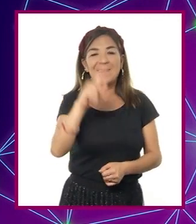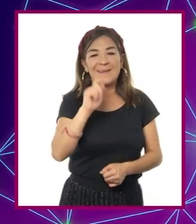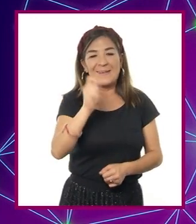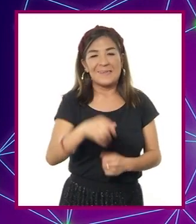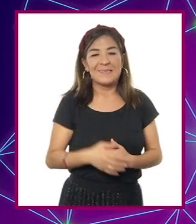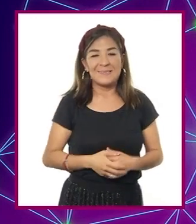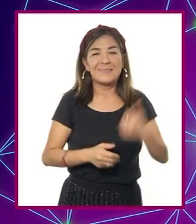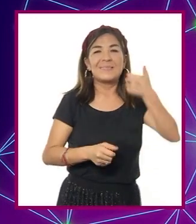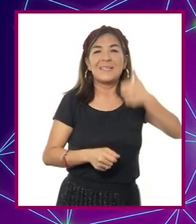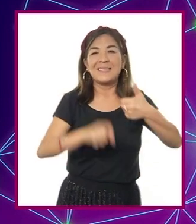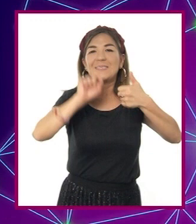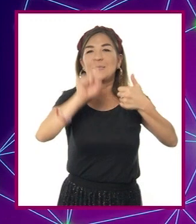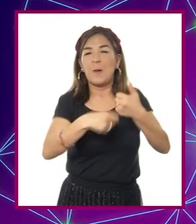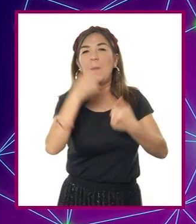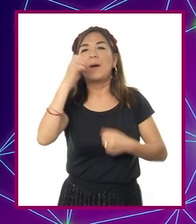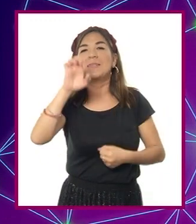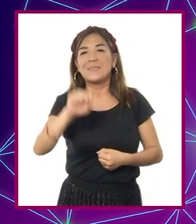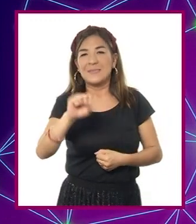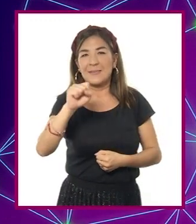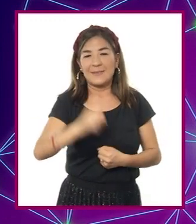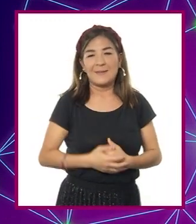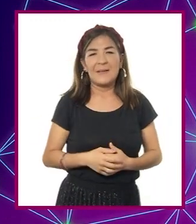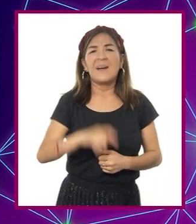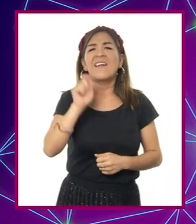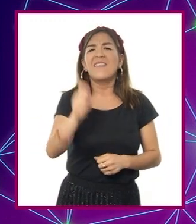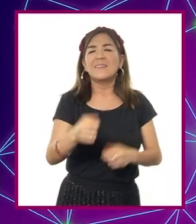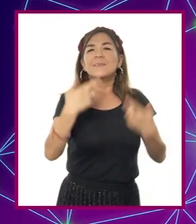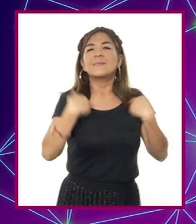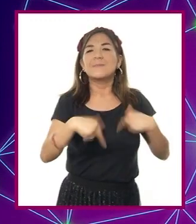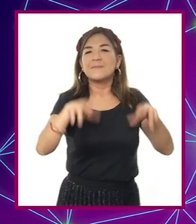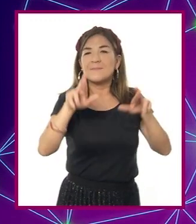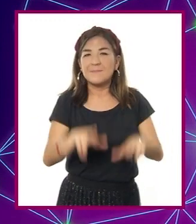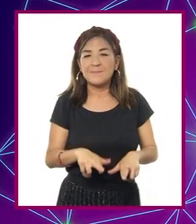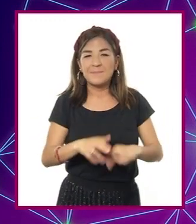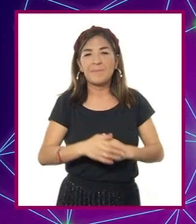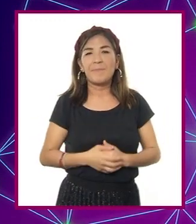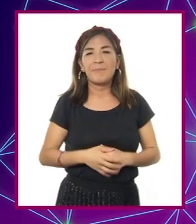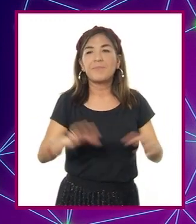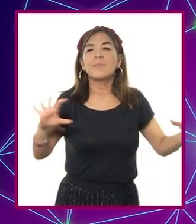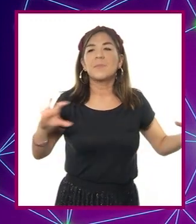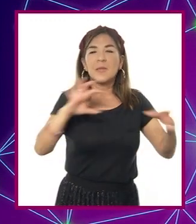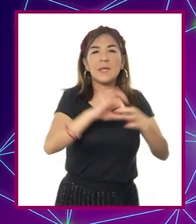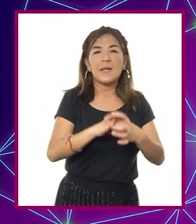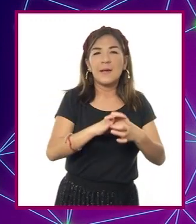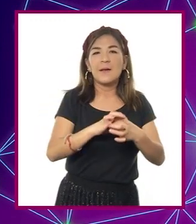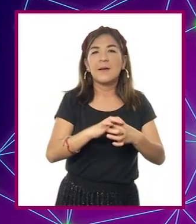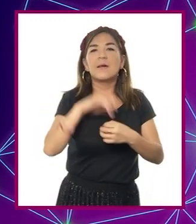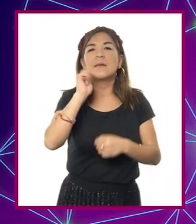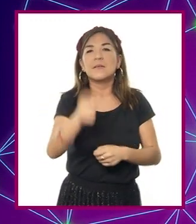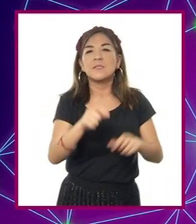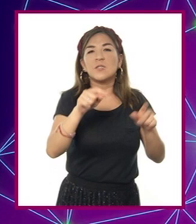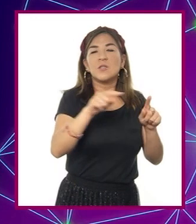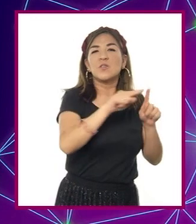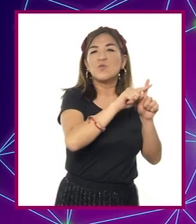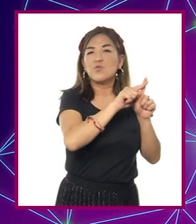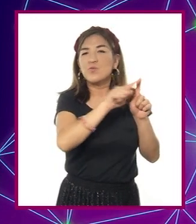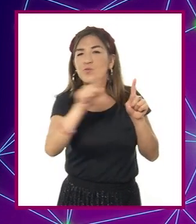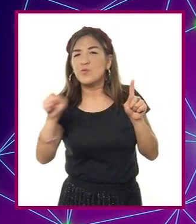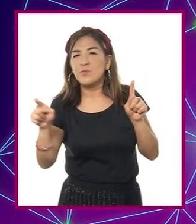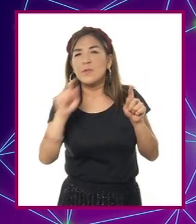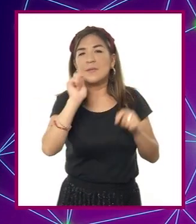coordenada 6,60, que representa la relación de realizar el recorrido